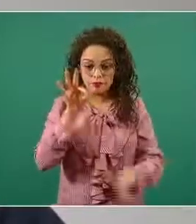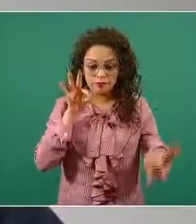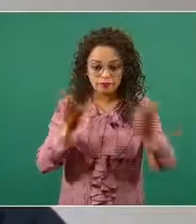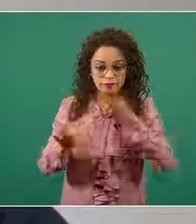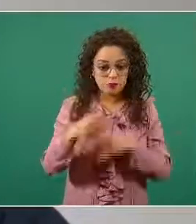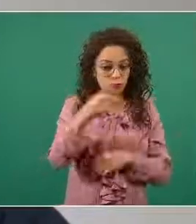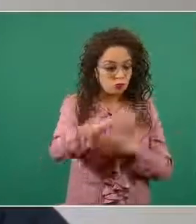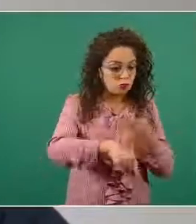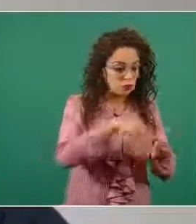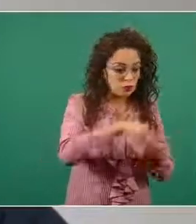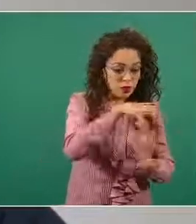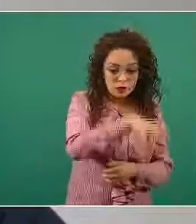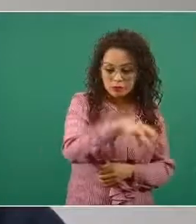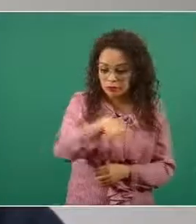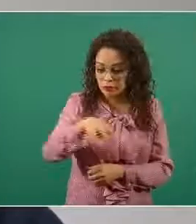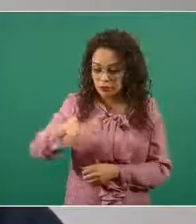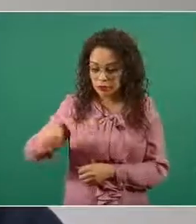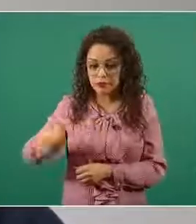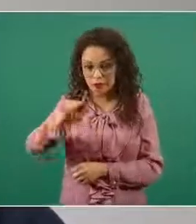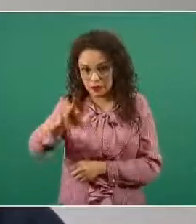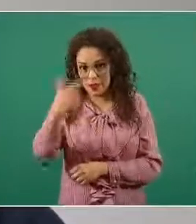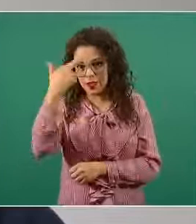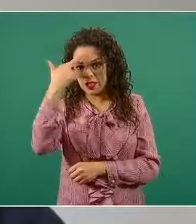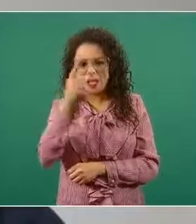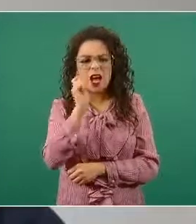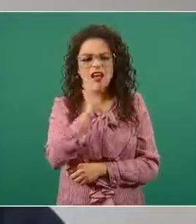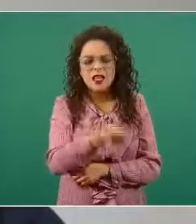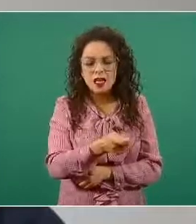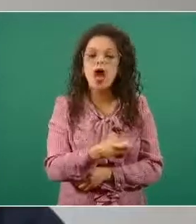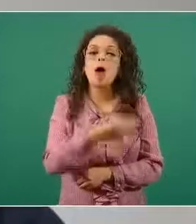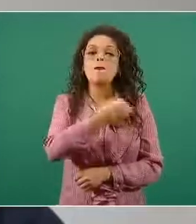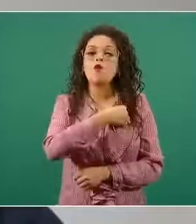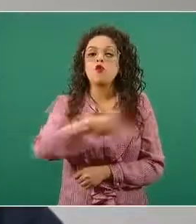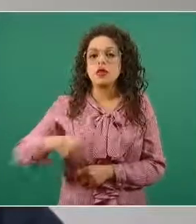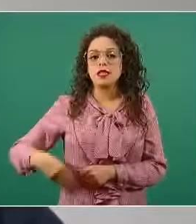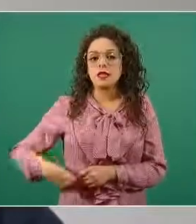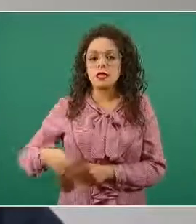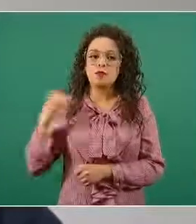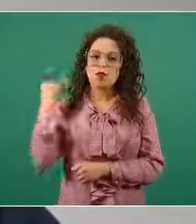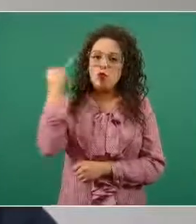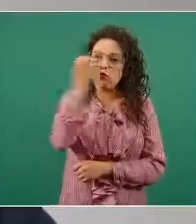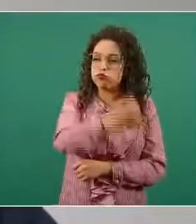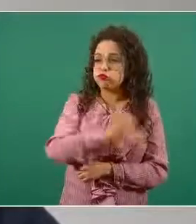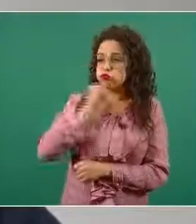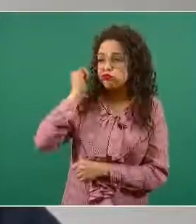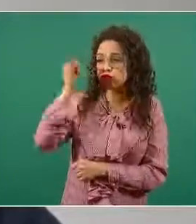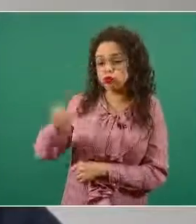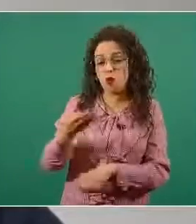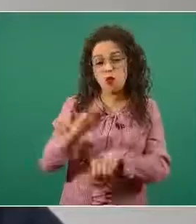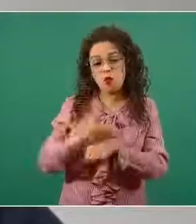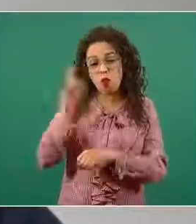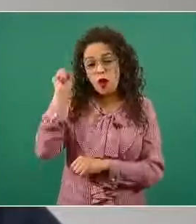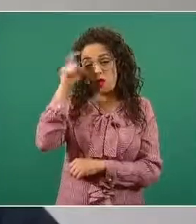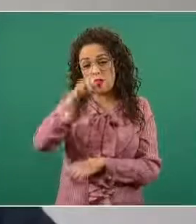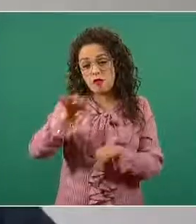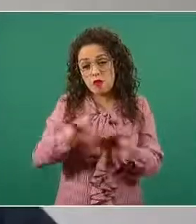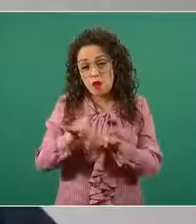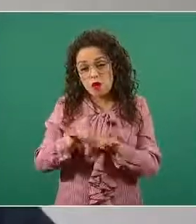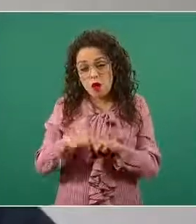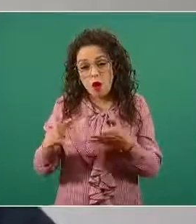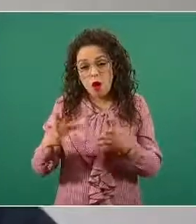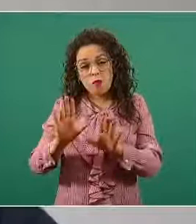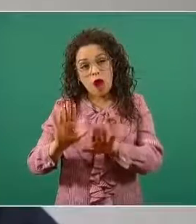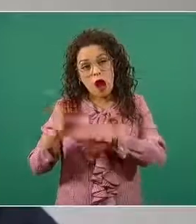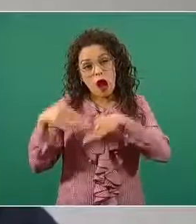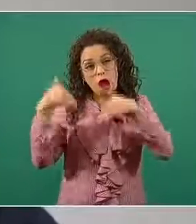recuerdan, son precisamente municipios rurales de difícil acceso, o municipios rurales que no